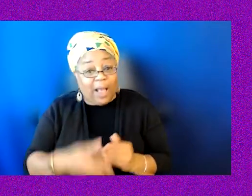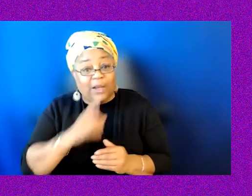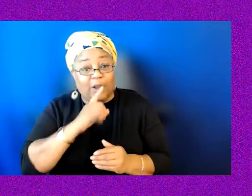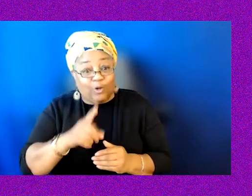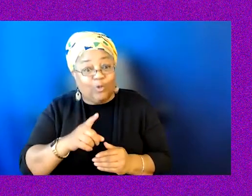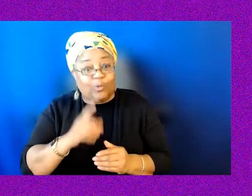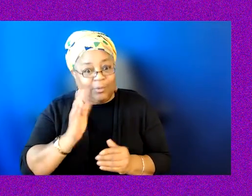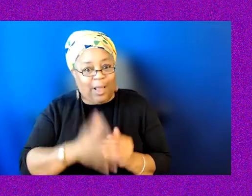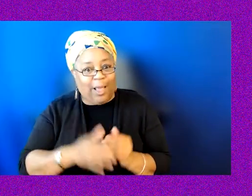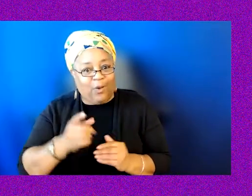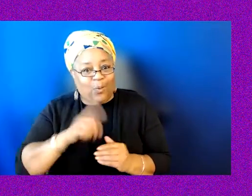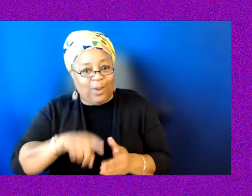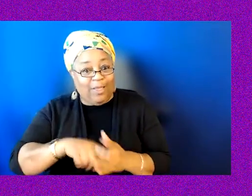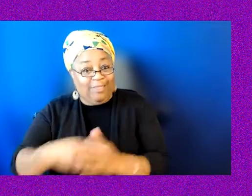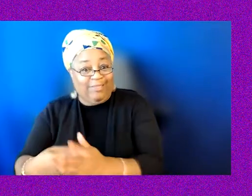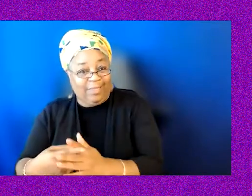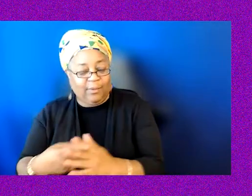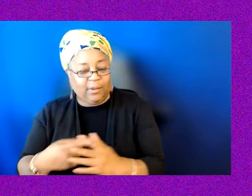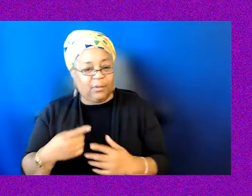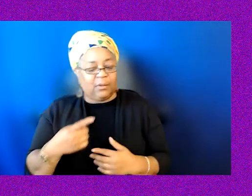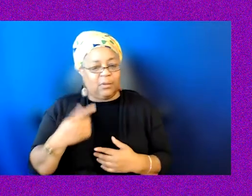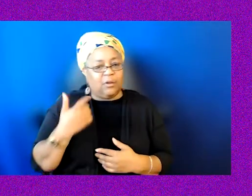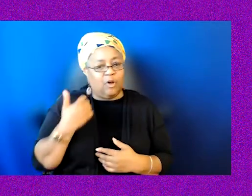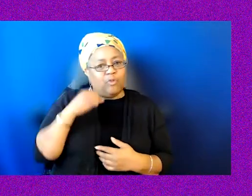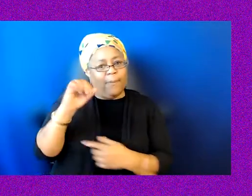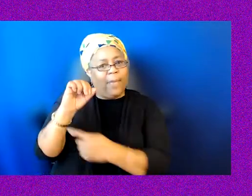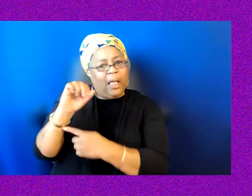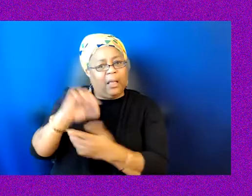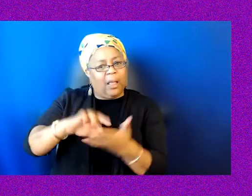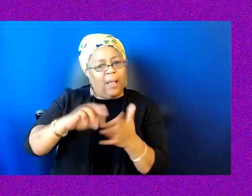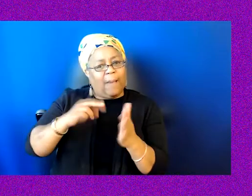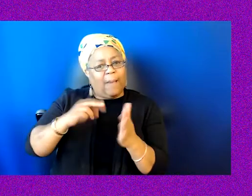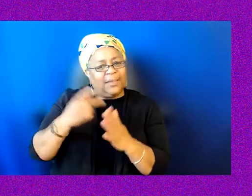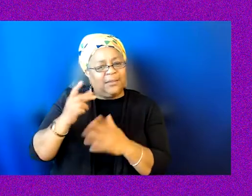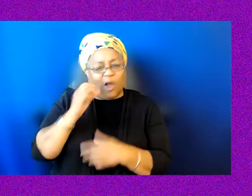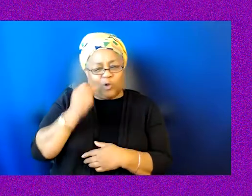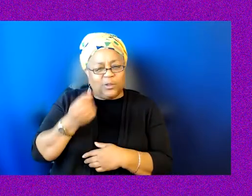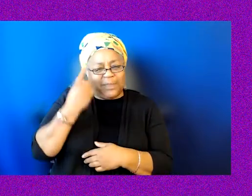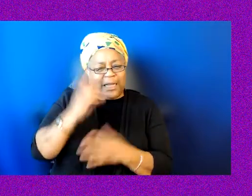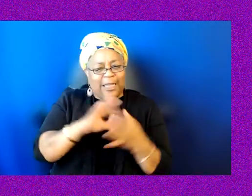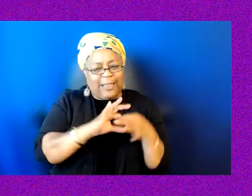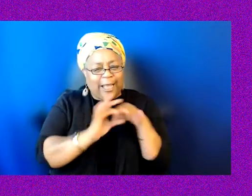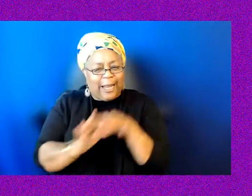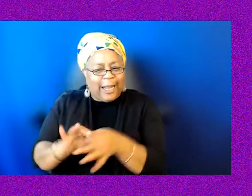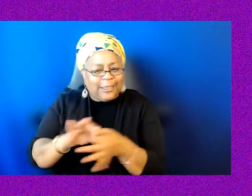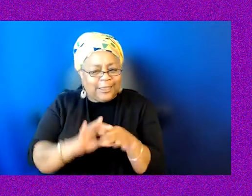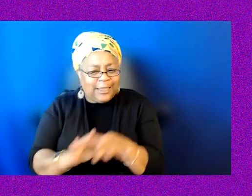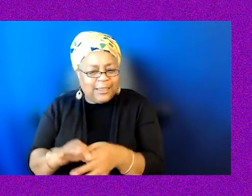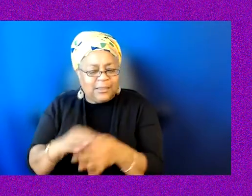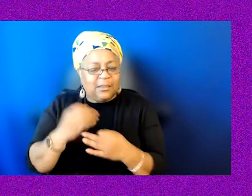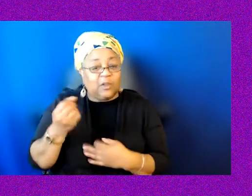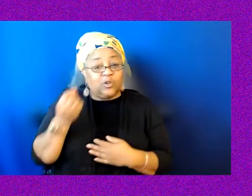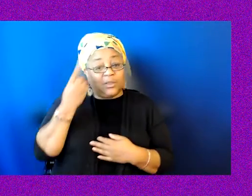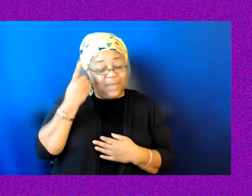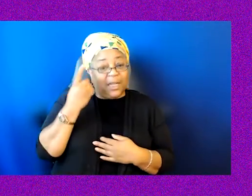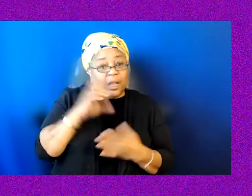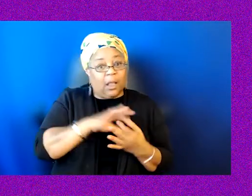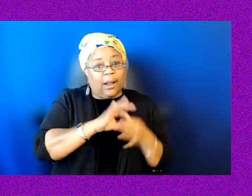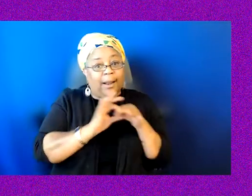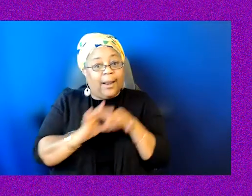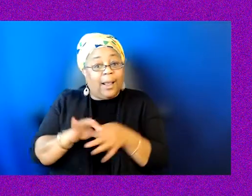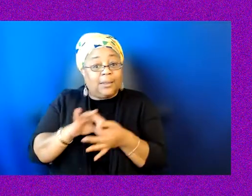ni ellos donde usted termina, que la mayoría de nuestra rebelión y entender eso de cómo estamos